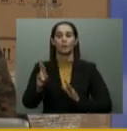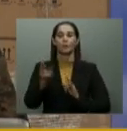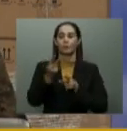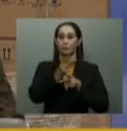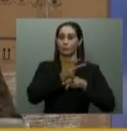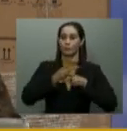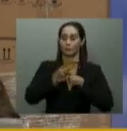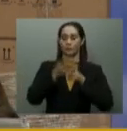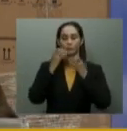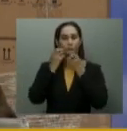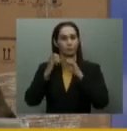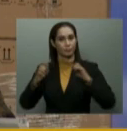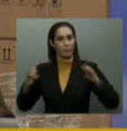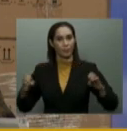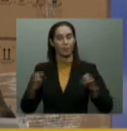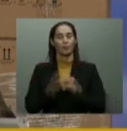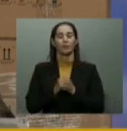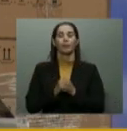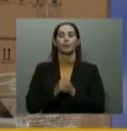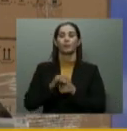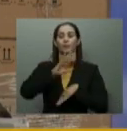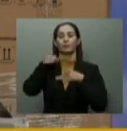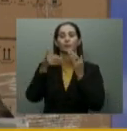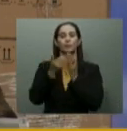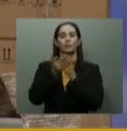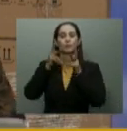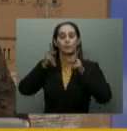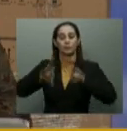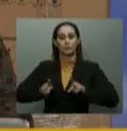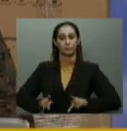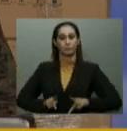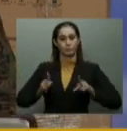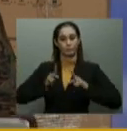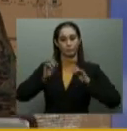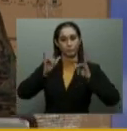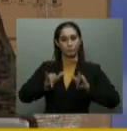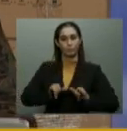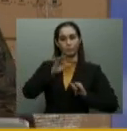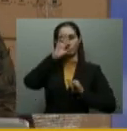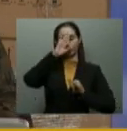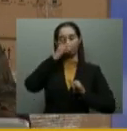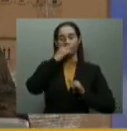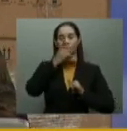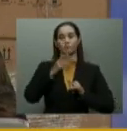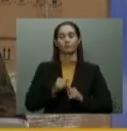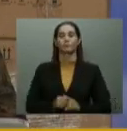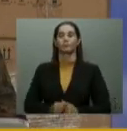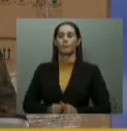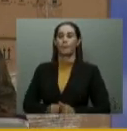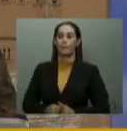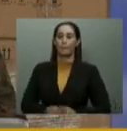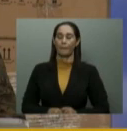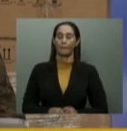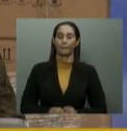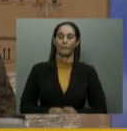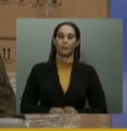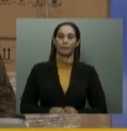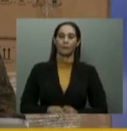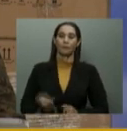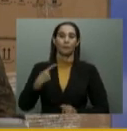tenemos el 911 acá y tiene que estarlo monitoreado por lo menos monitoreando de santiago pudieran hacer lo mismo con los policías